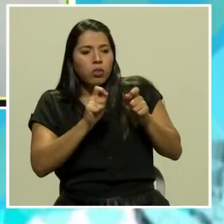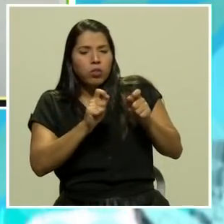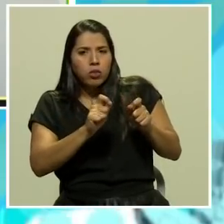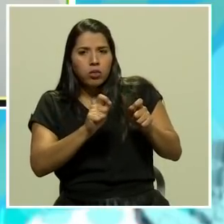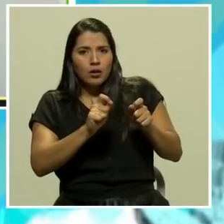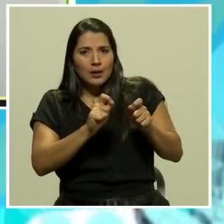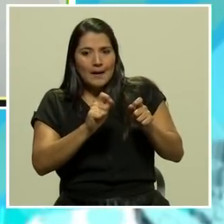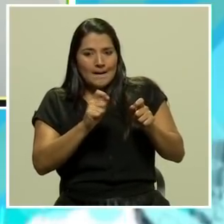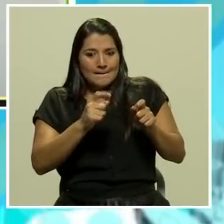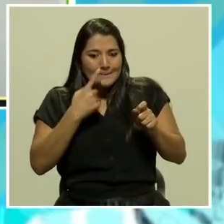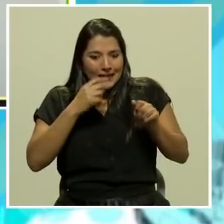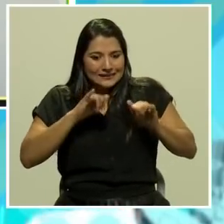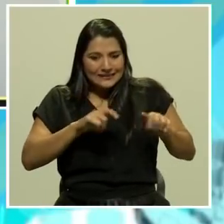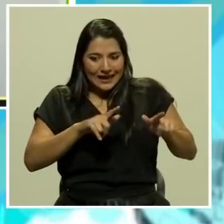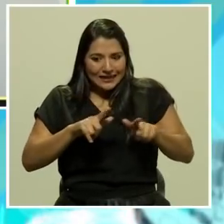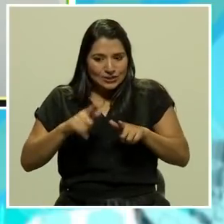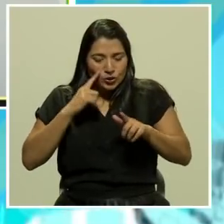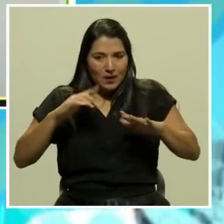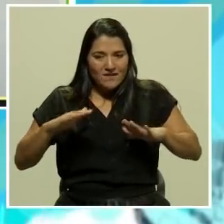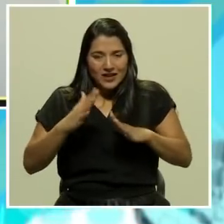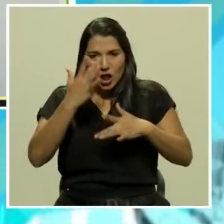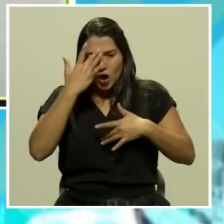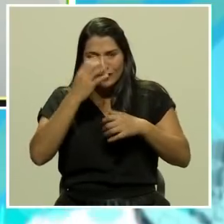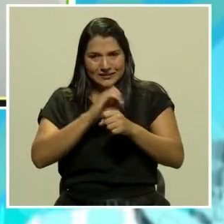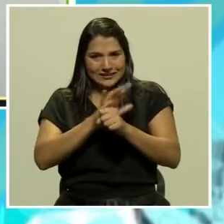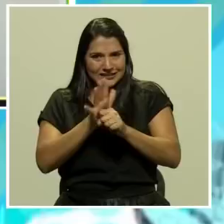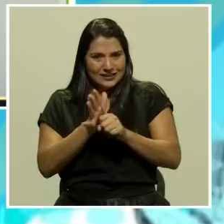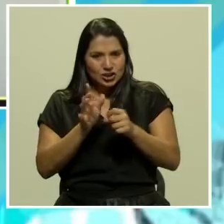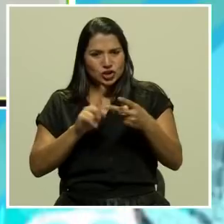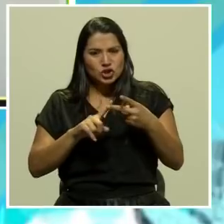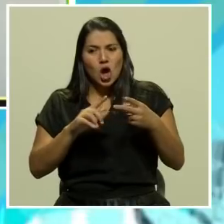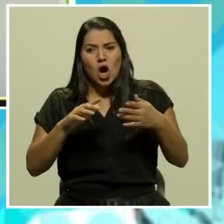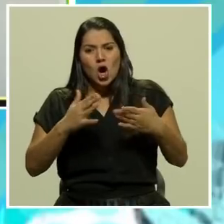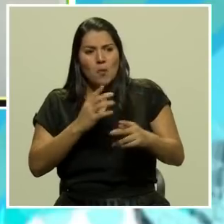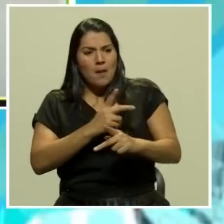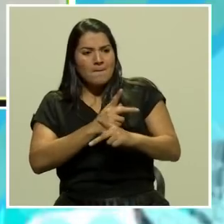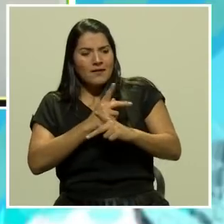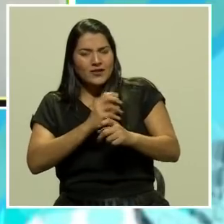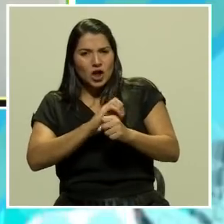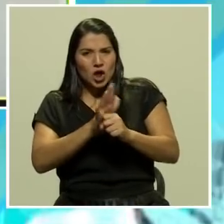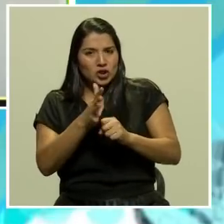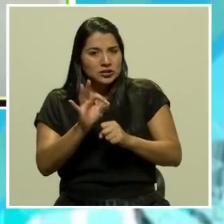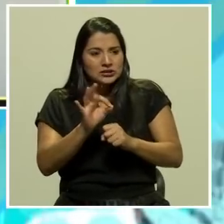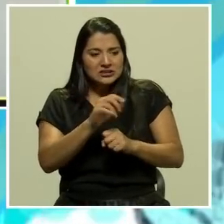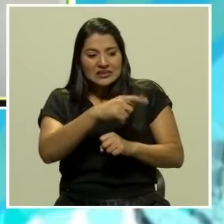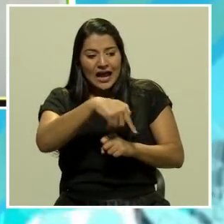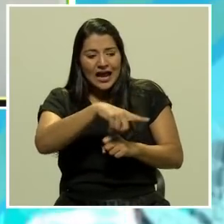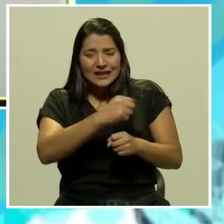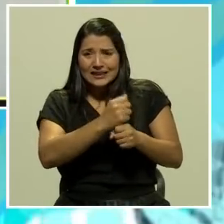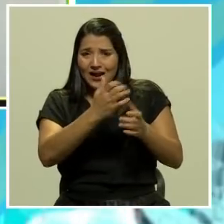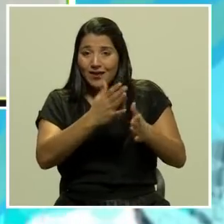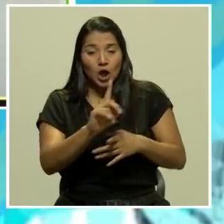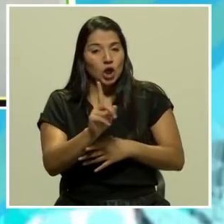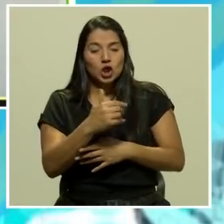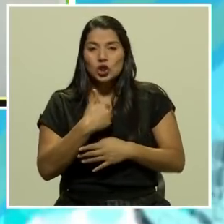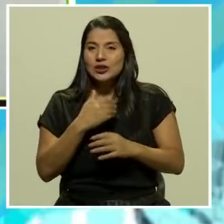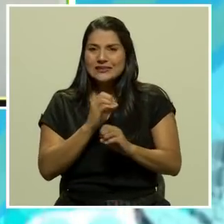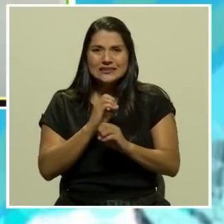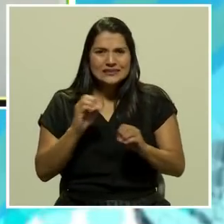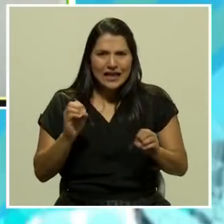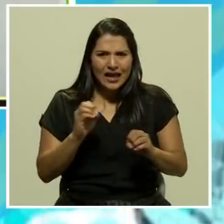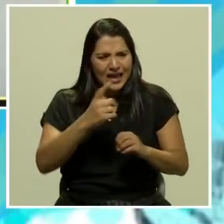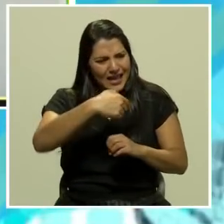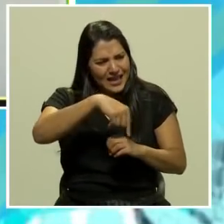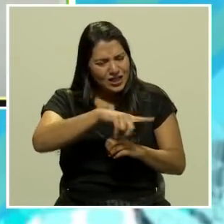una preparación para la prevención del COVID-19 para los trabajadores de la salud. Eso tiene que haber sido un